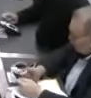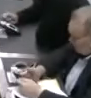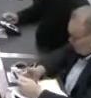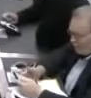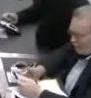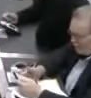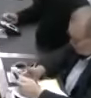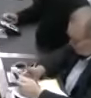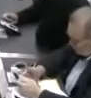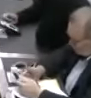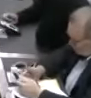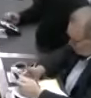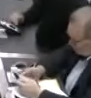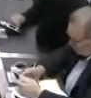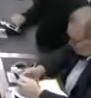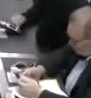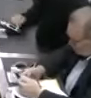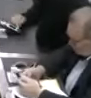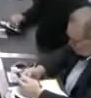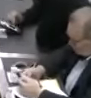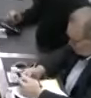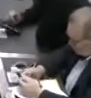Micrófono para el diputado, gracias.